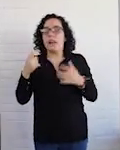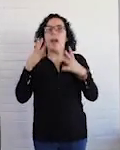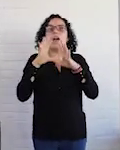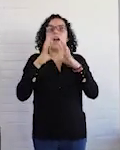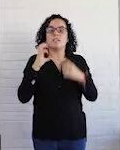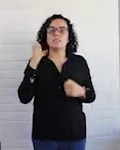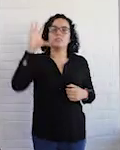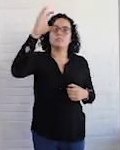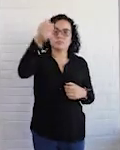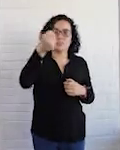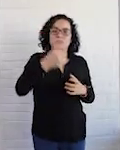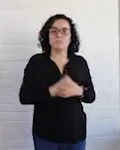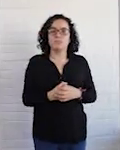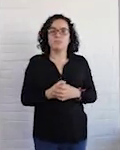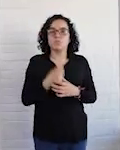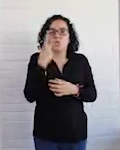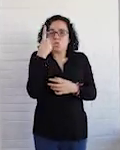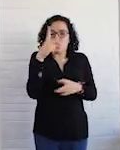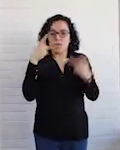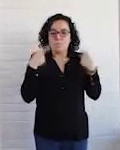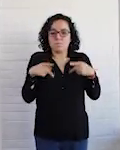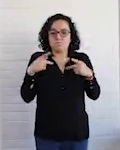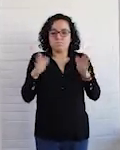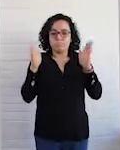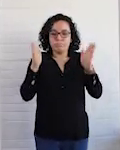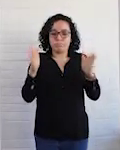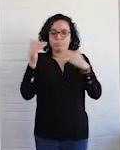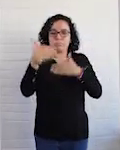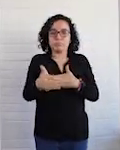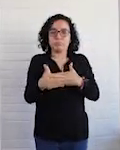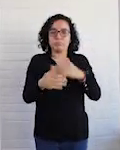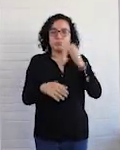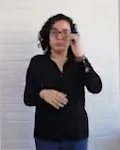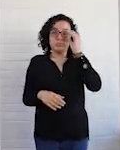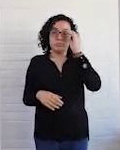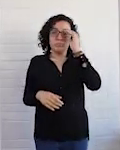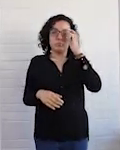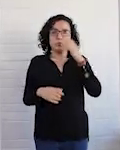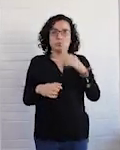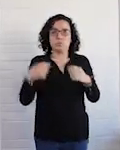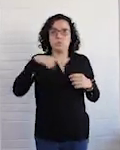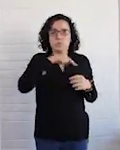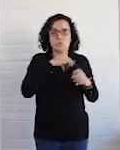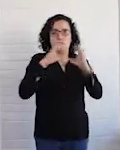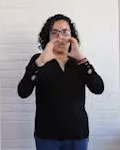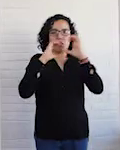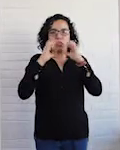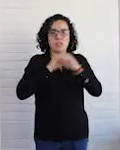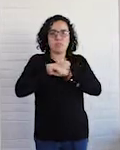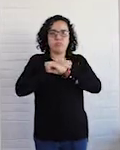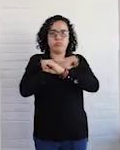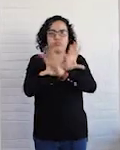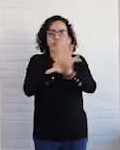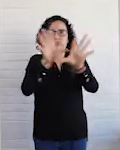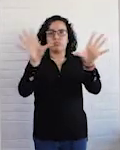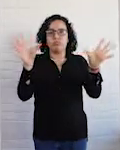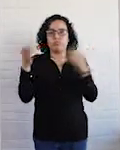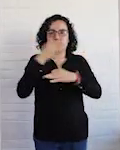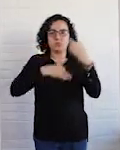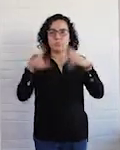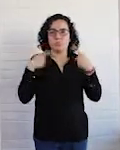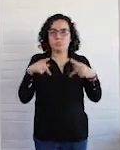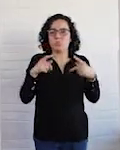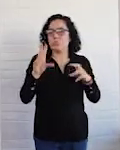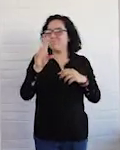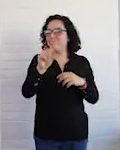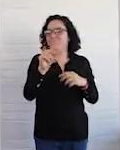segmento de una sola persona. Eso ustedes ya lo han de haber oído. Ya no nos interesa la comunicación masiva. Nos interesa el